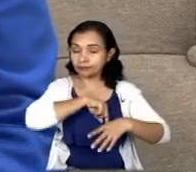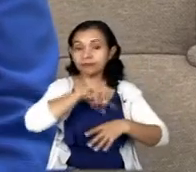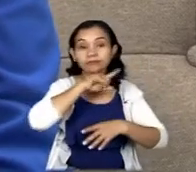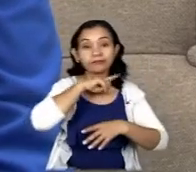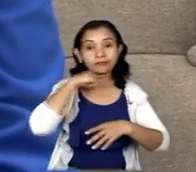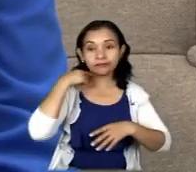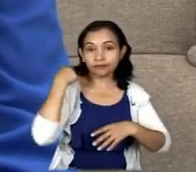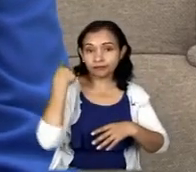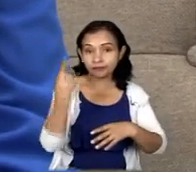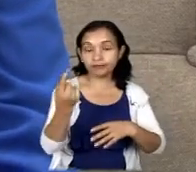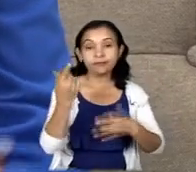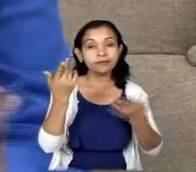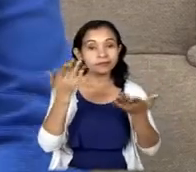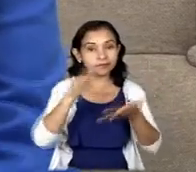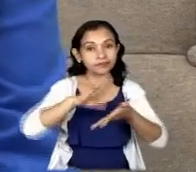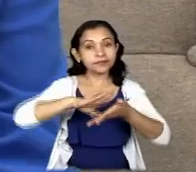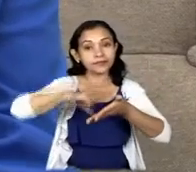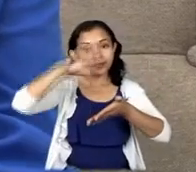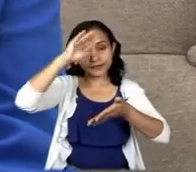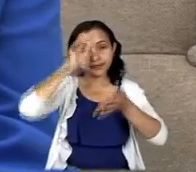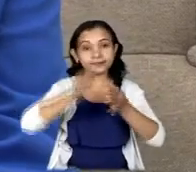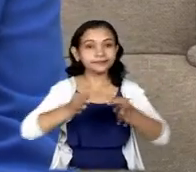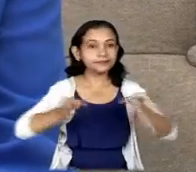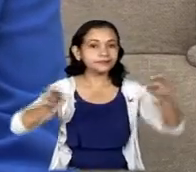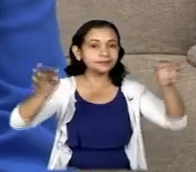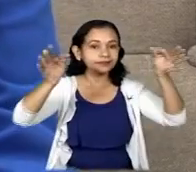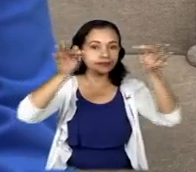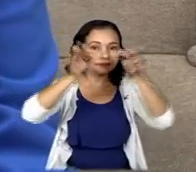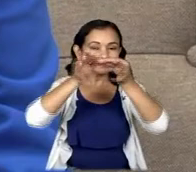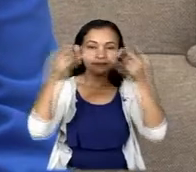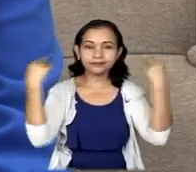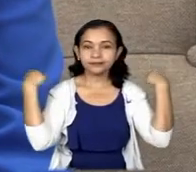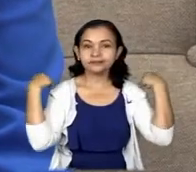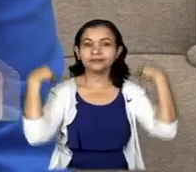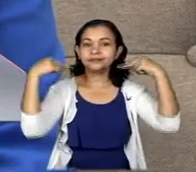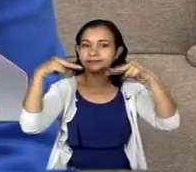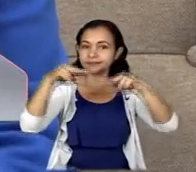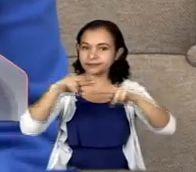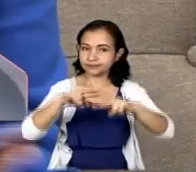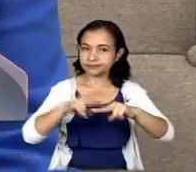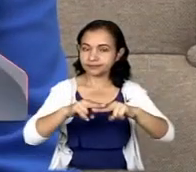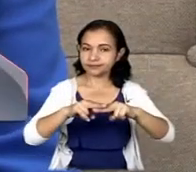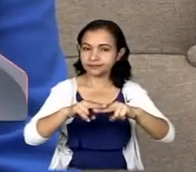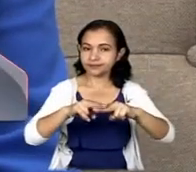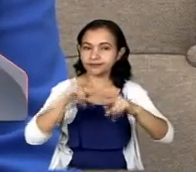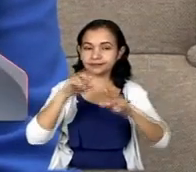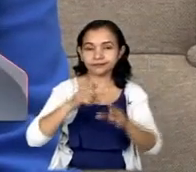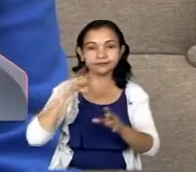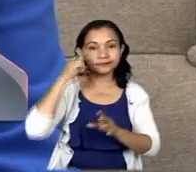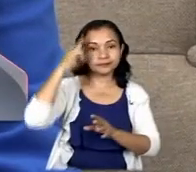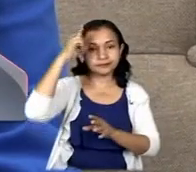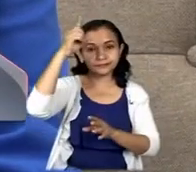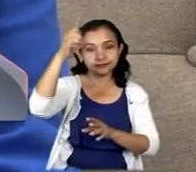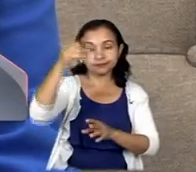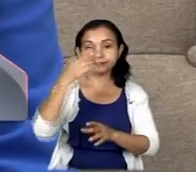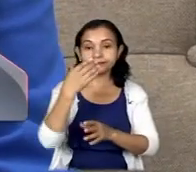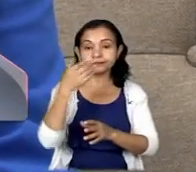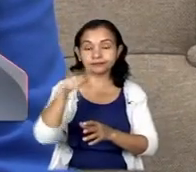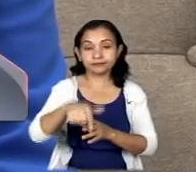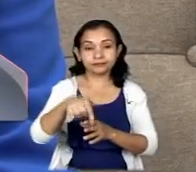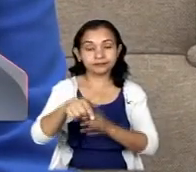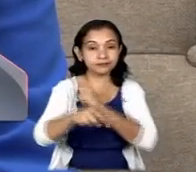realmente de la importancia del docente para el desarrollo de un país,